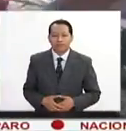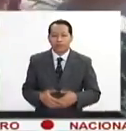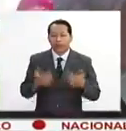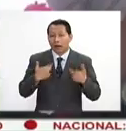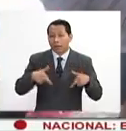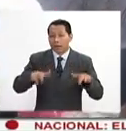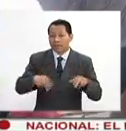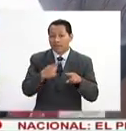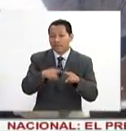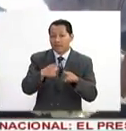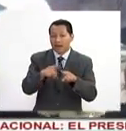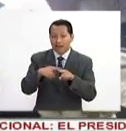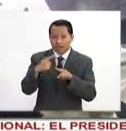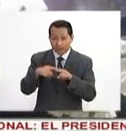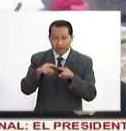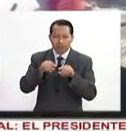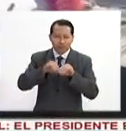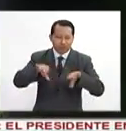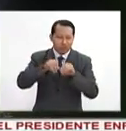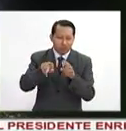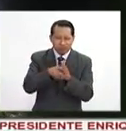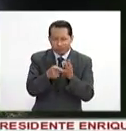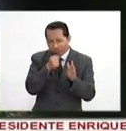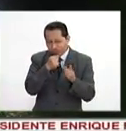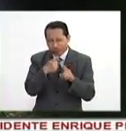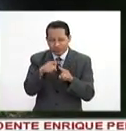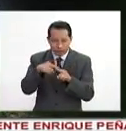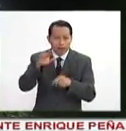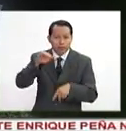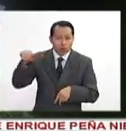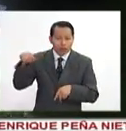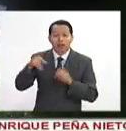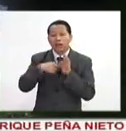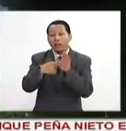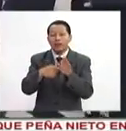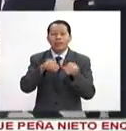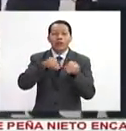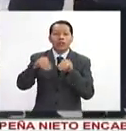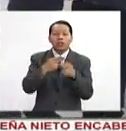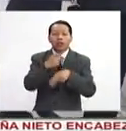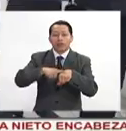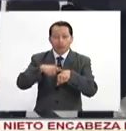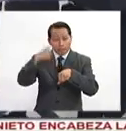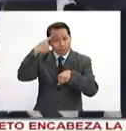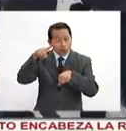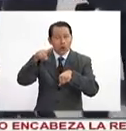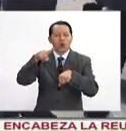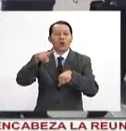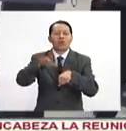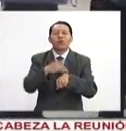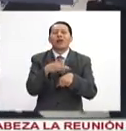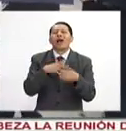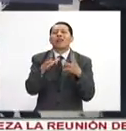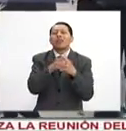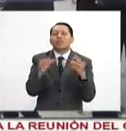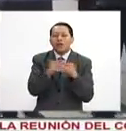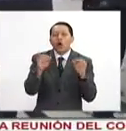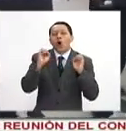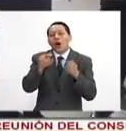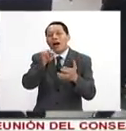Representantes de diferentes medios de Michoacán se manifestaron como parte de las movilizaciones nacionales del gremio por las desapariciones y